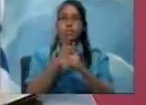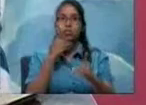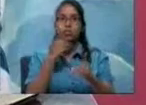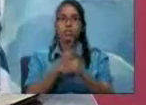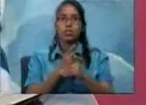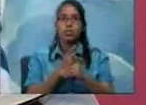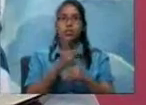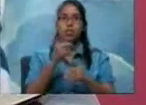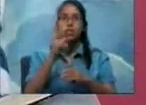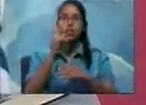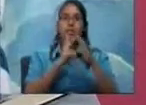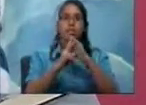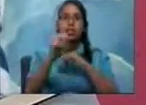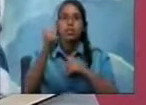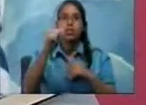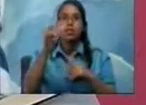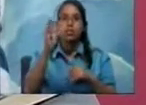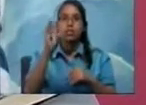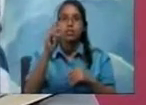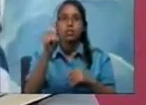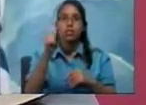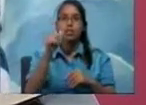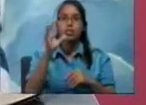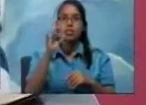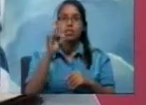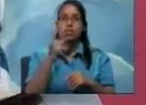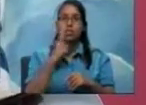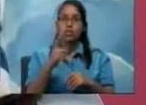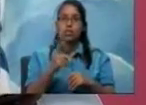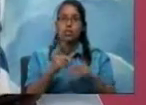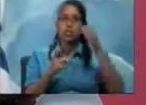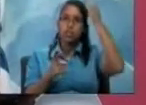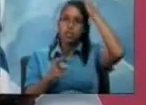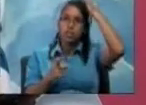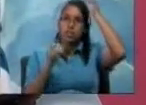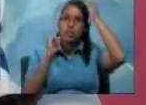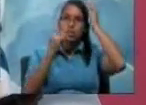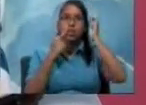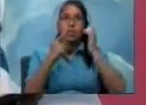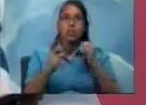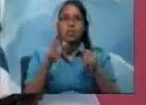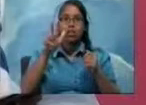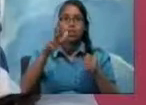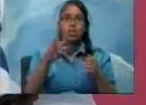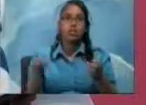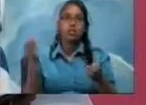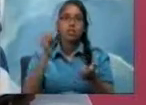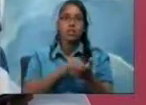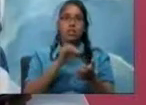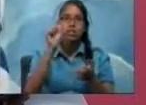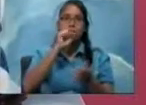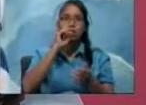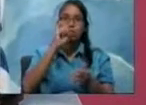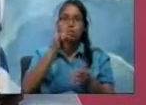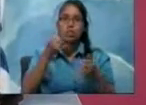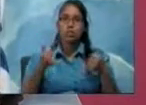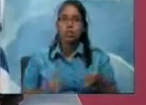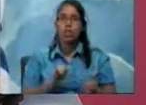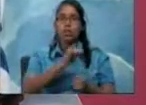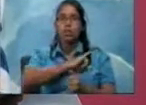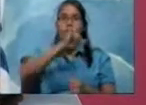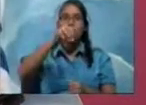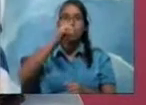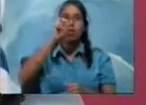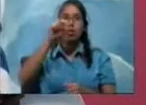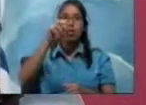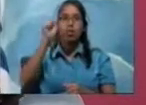leer el verso 17 y 18 y dice De esta manera le dijo la tercera vez Simón hijo de Jonás me